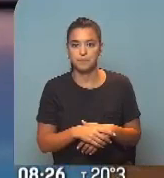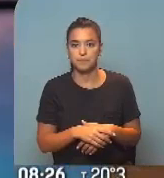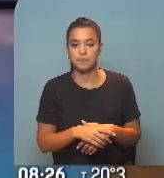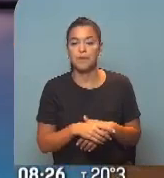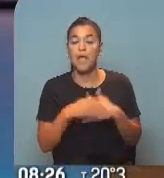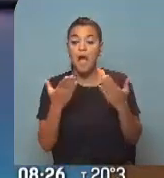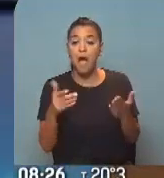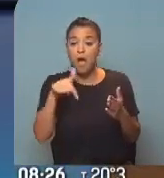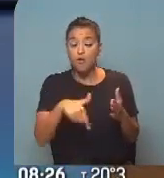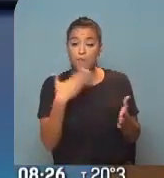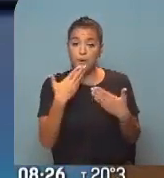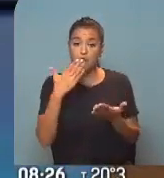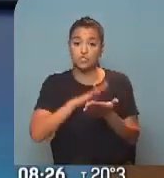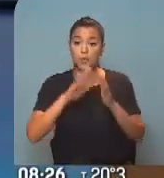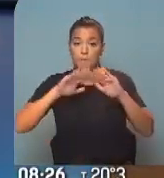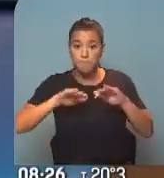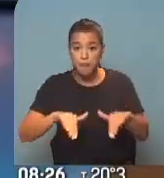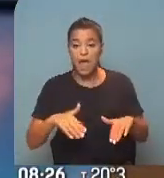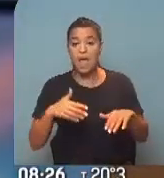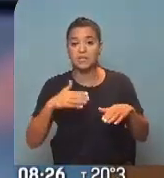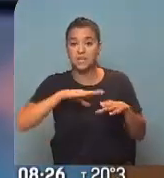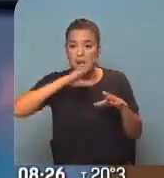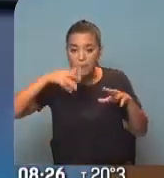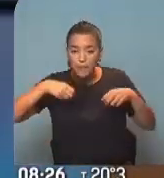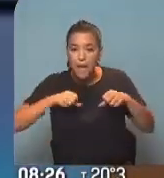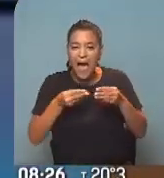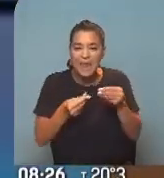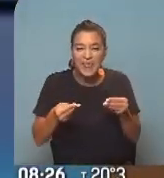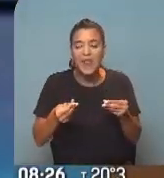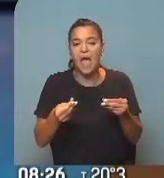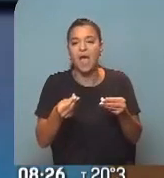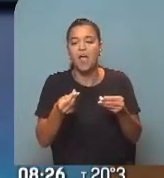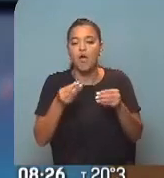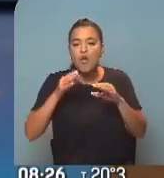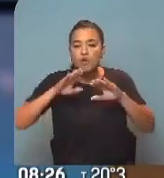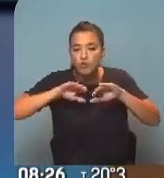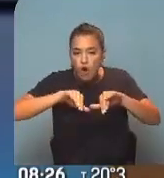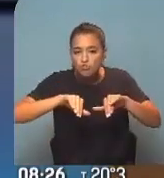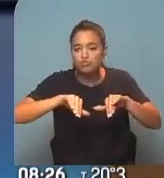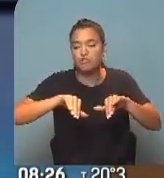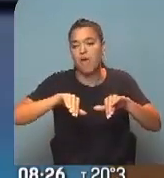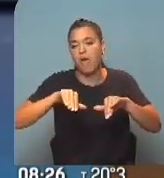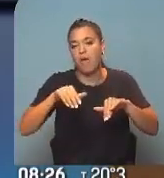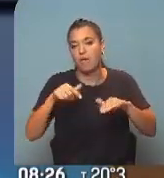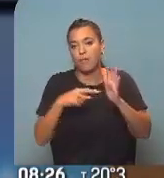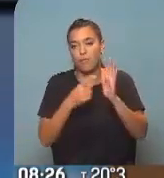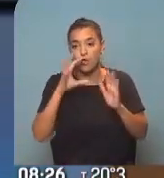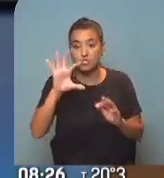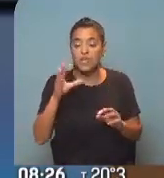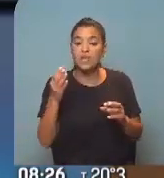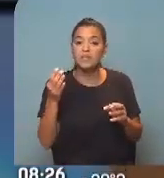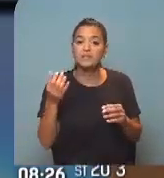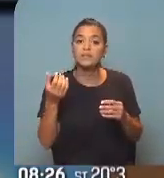vamos a hablar de playa hablamos vamos a hablar de médanos vamos a hablar de la costa de la provincia de buenos aires y la utilización de